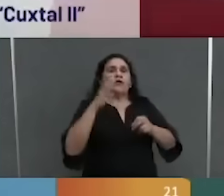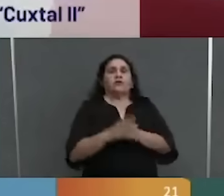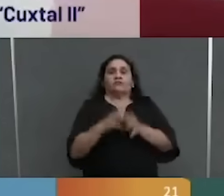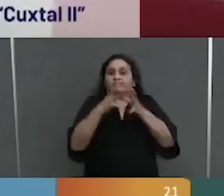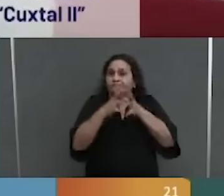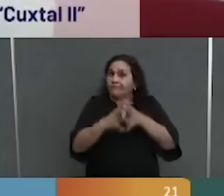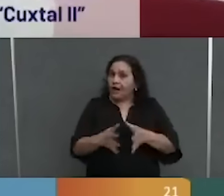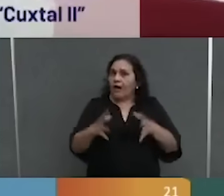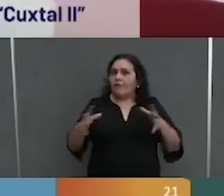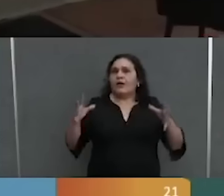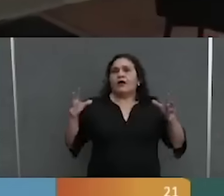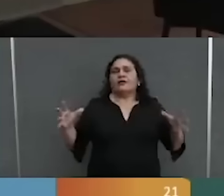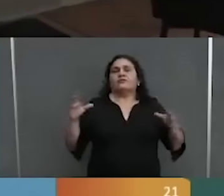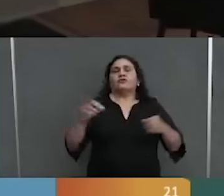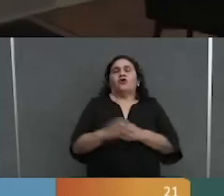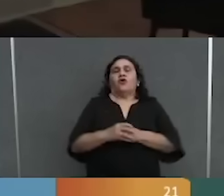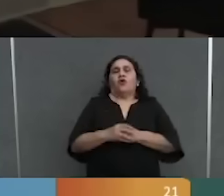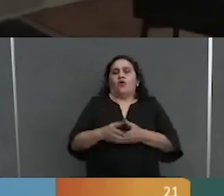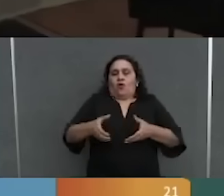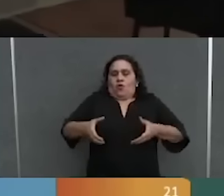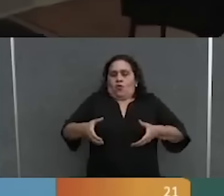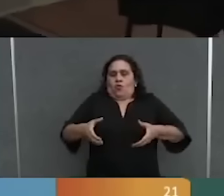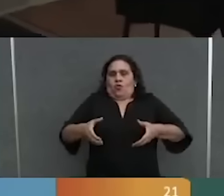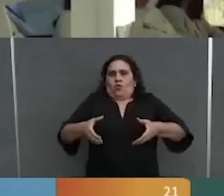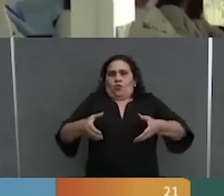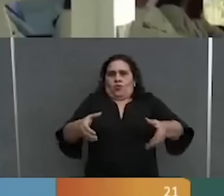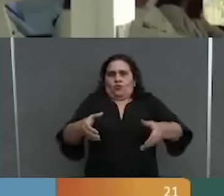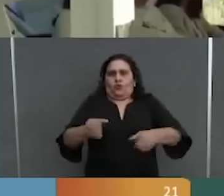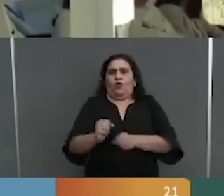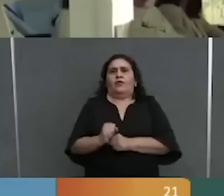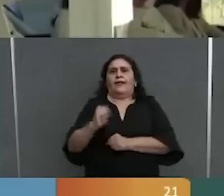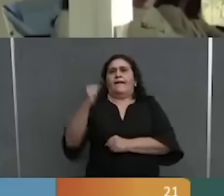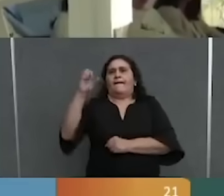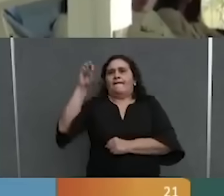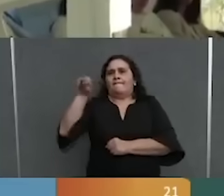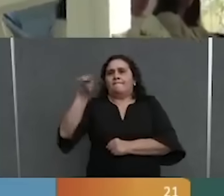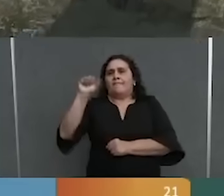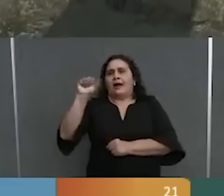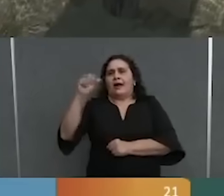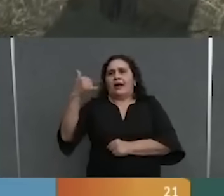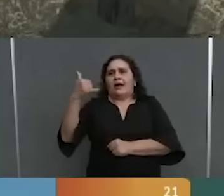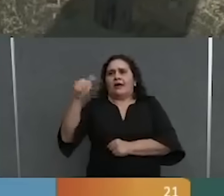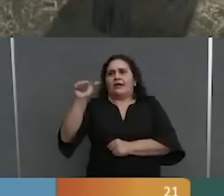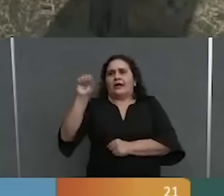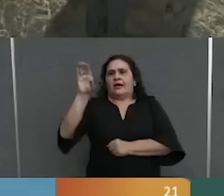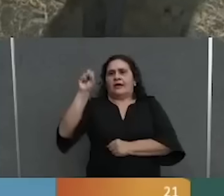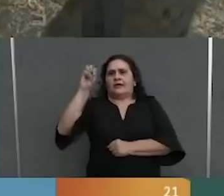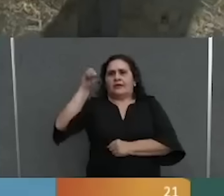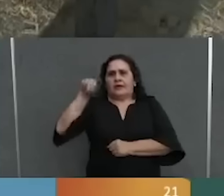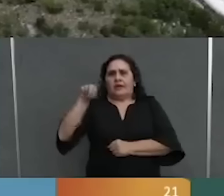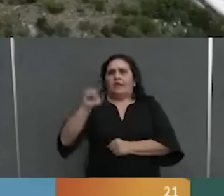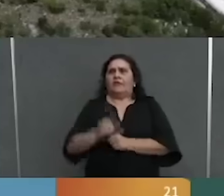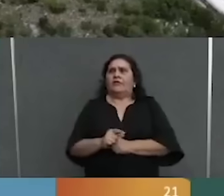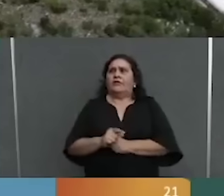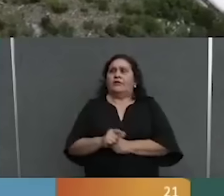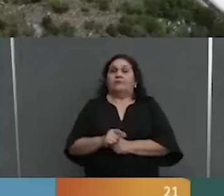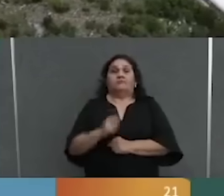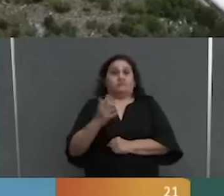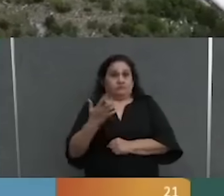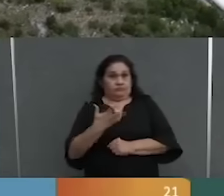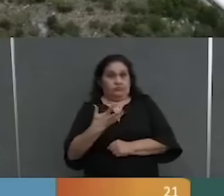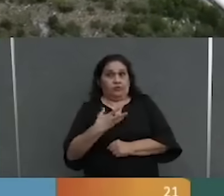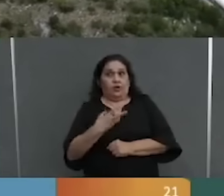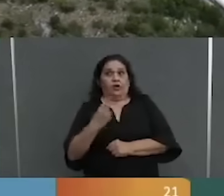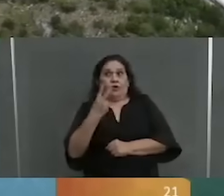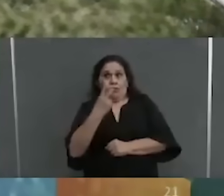ampliación del ducto de gas natural de Mayacán. Hoy el ducto de gas natural tiene capacidad para 250 millones de